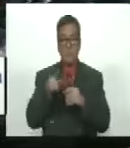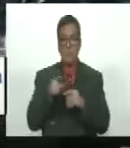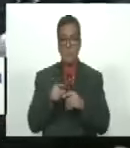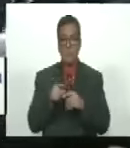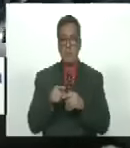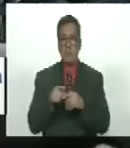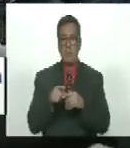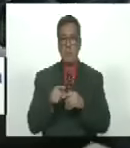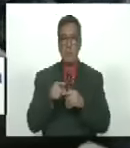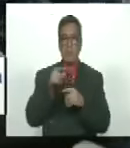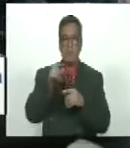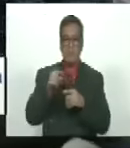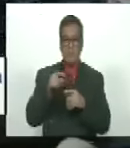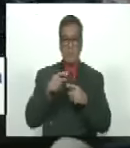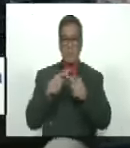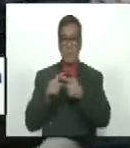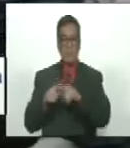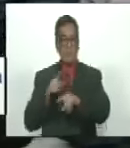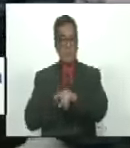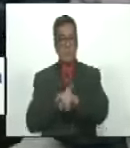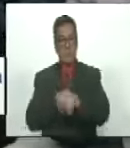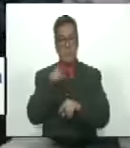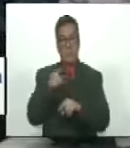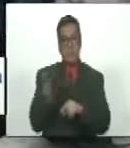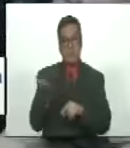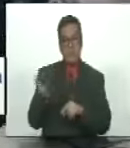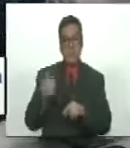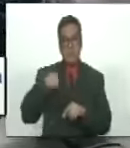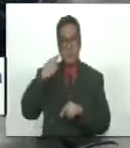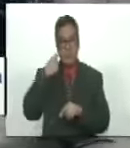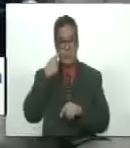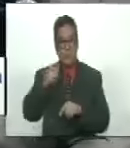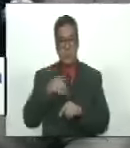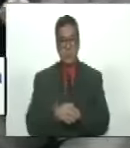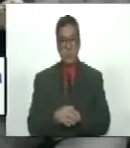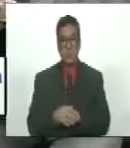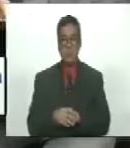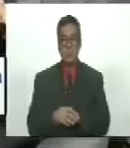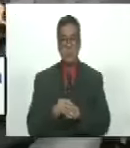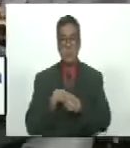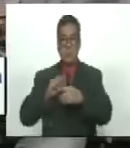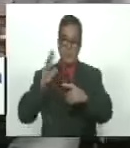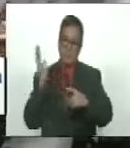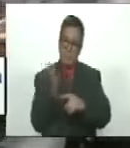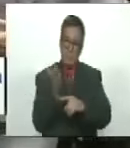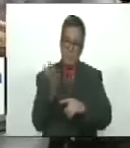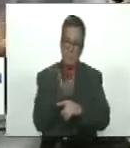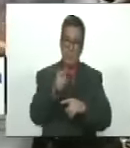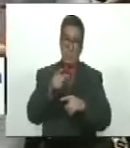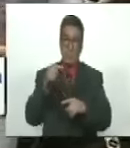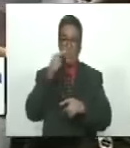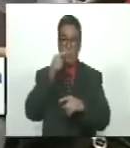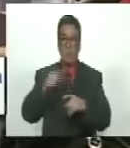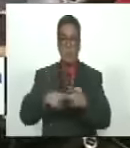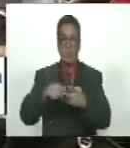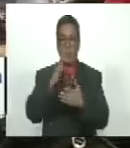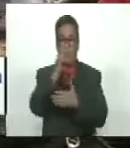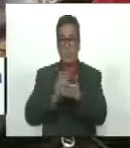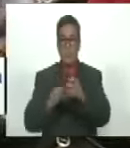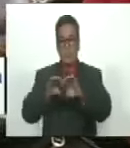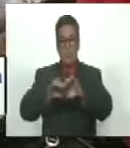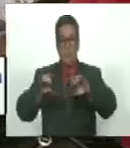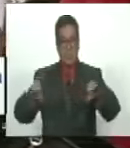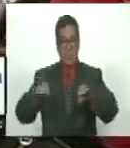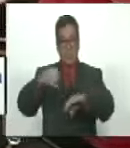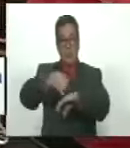ese fallo en otro momento, y es importante siempre ver esto. Cuando han agredido a la República son momentos de división